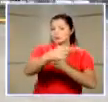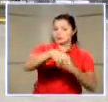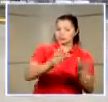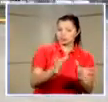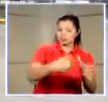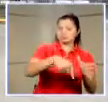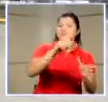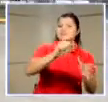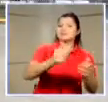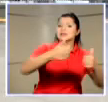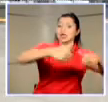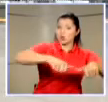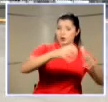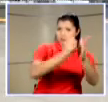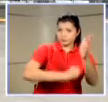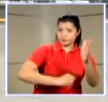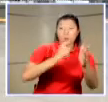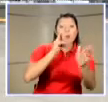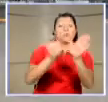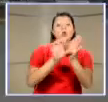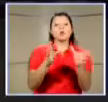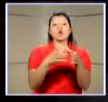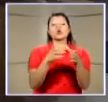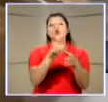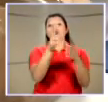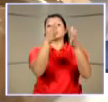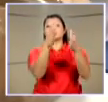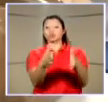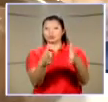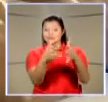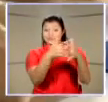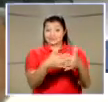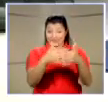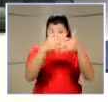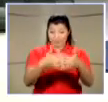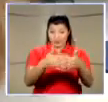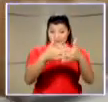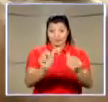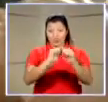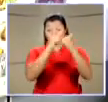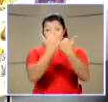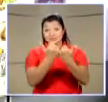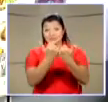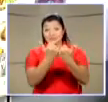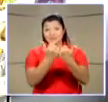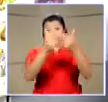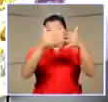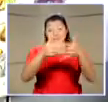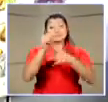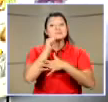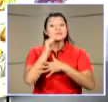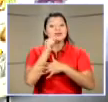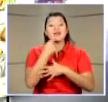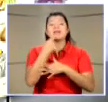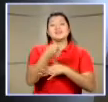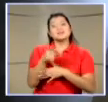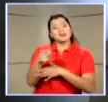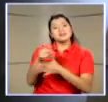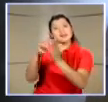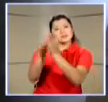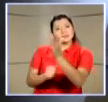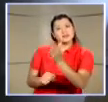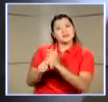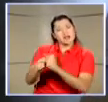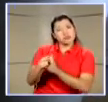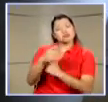en el presupuesto. La Unión Costarricense de Cámaras y Asociaciones del Sector Empresarial Privado asegura que estas reducciones son